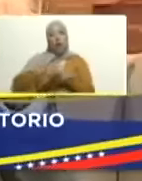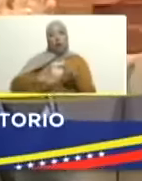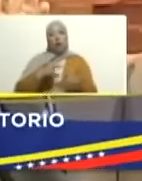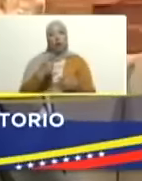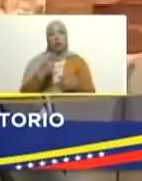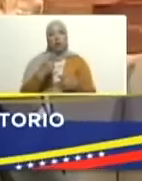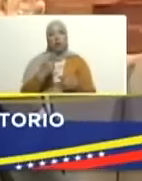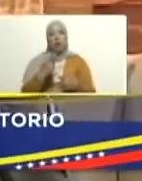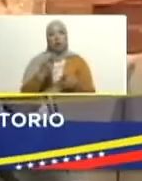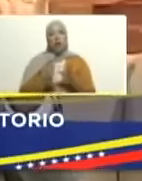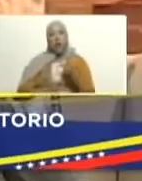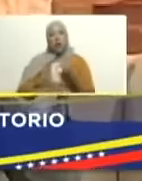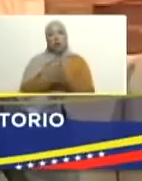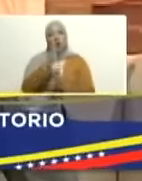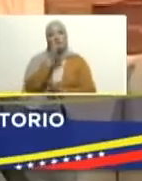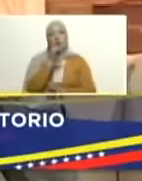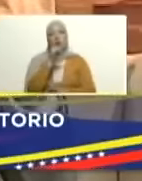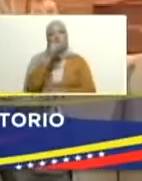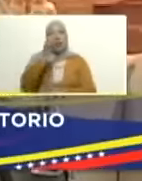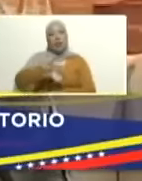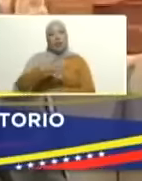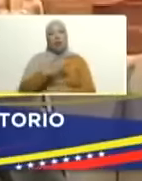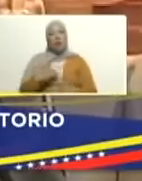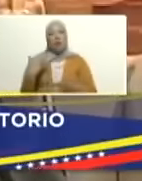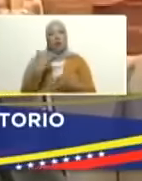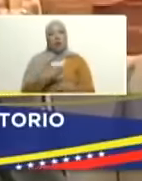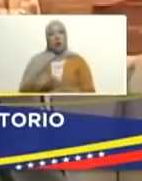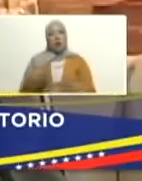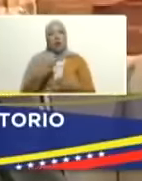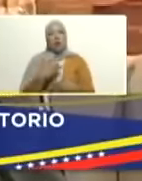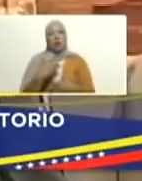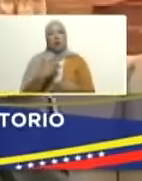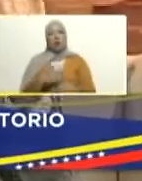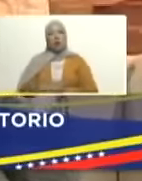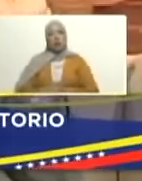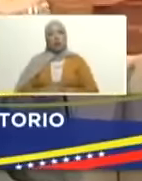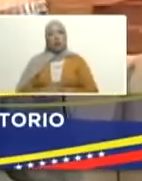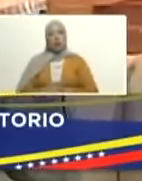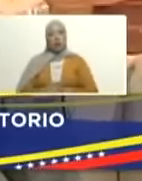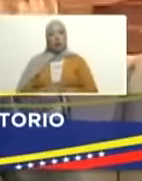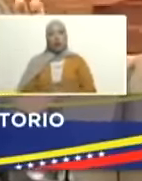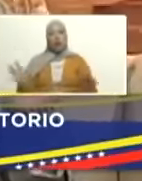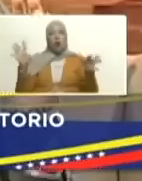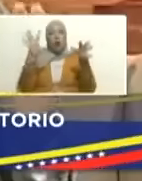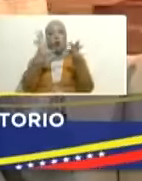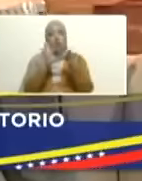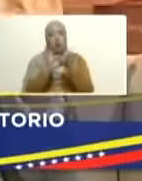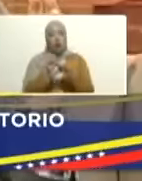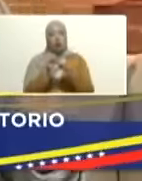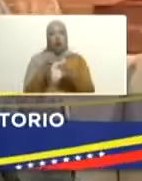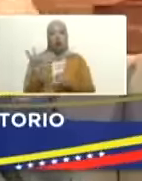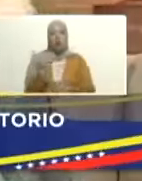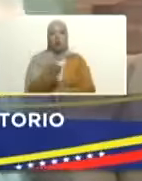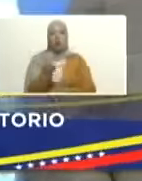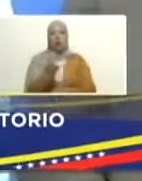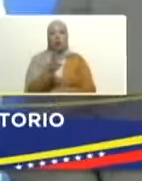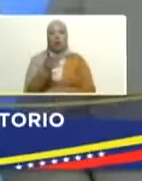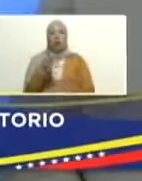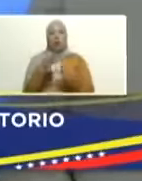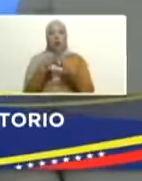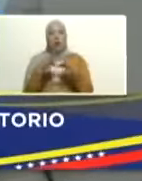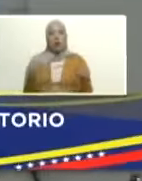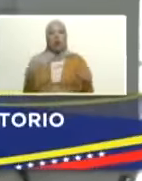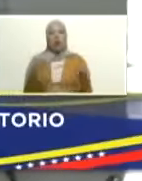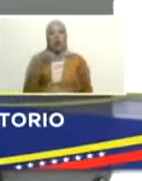de recuperación del estado de bienestar social, de unión entre los venezolanos, de armonía, de